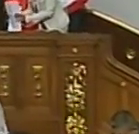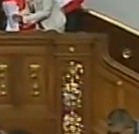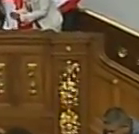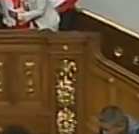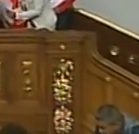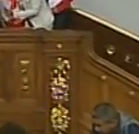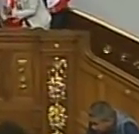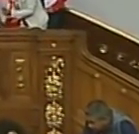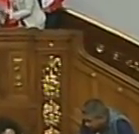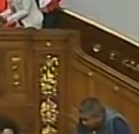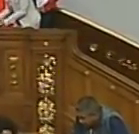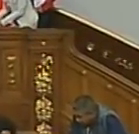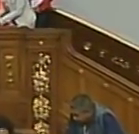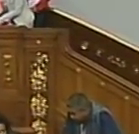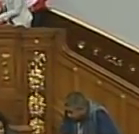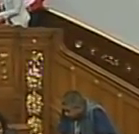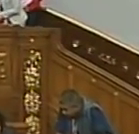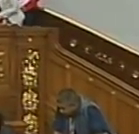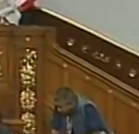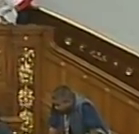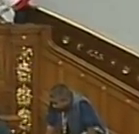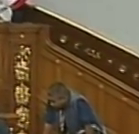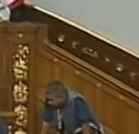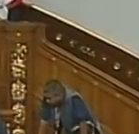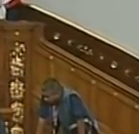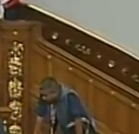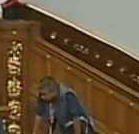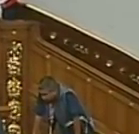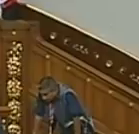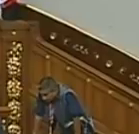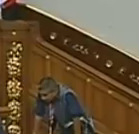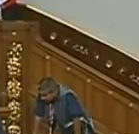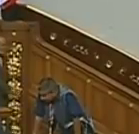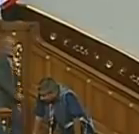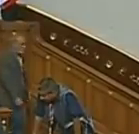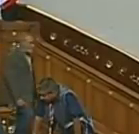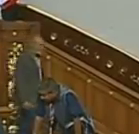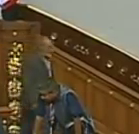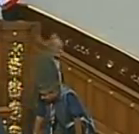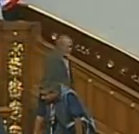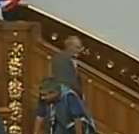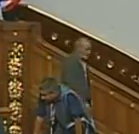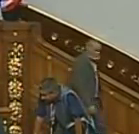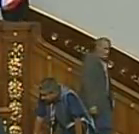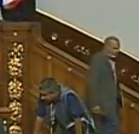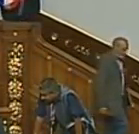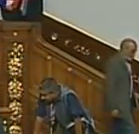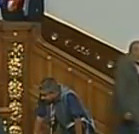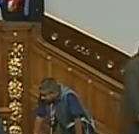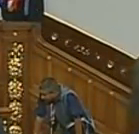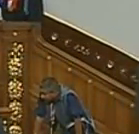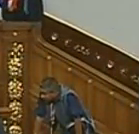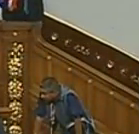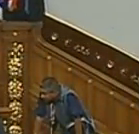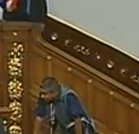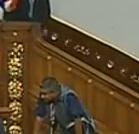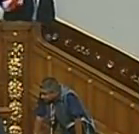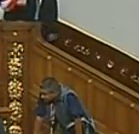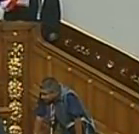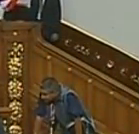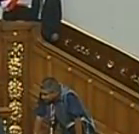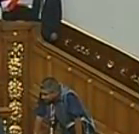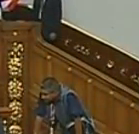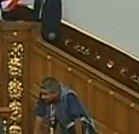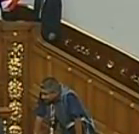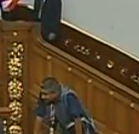supuesto, se aprobaron de manera histórica 57 artículos correspondientes a la Ley Constitucional para la Protección del Acceso a los